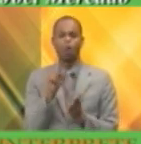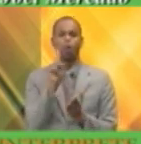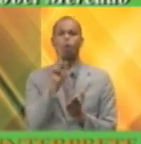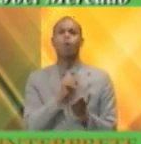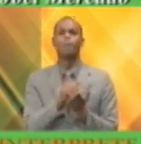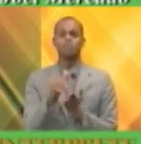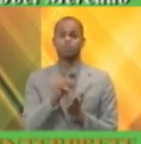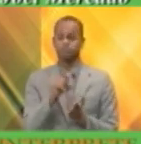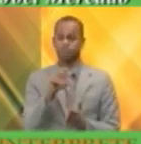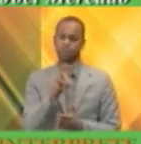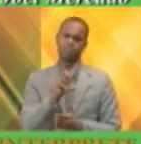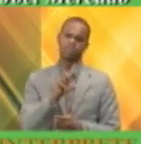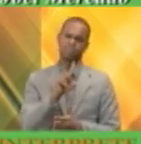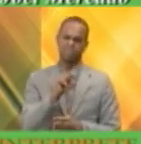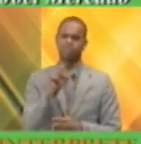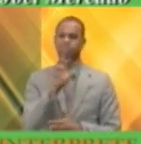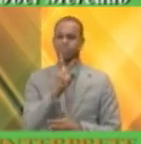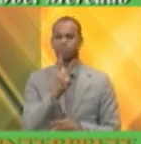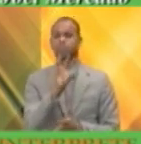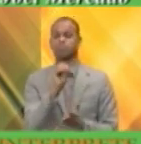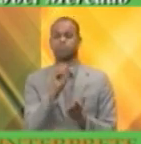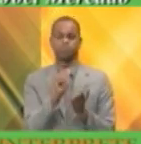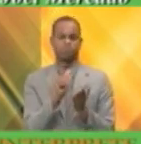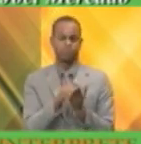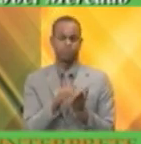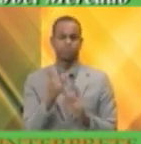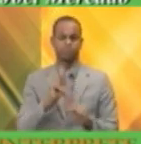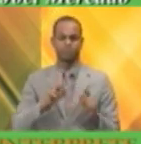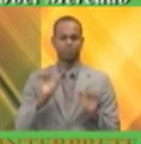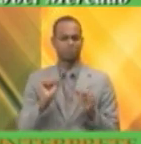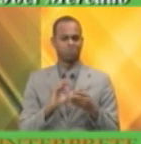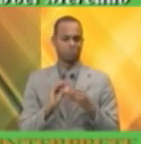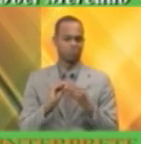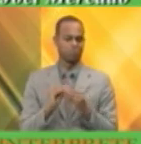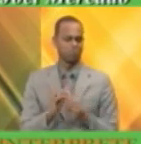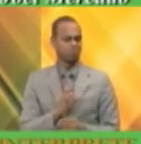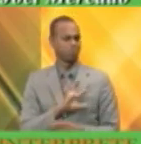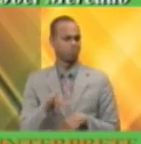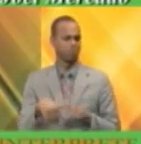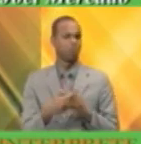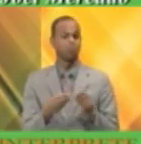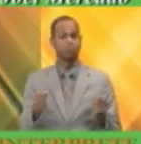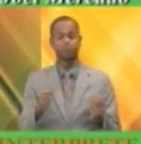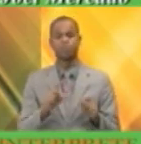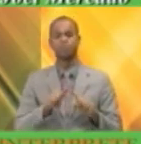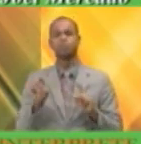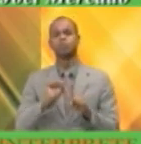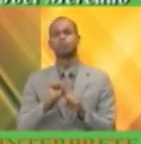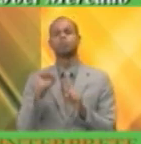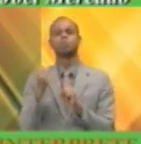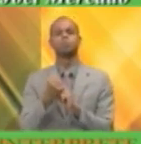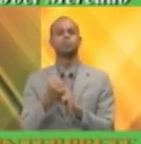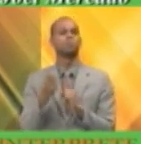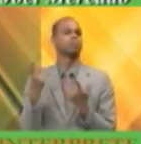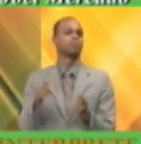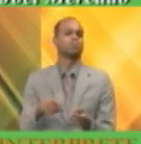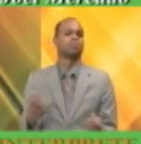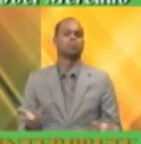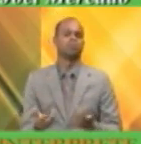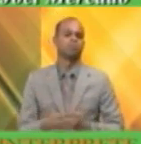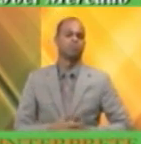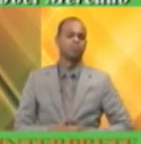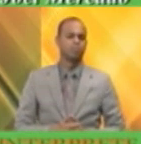personas, podríamos decir que todo está resuelto. Pero evidentemente hay una situación, y es